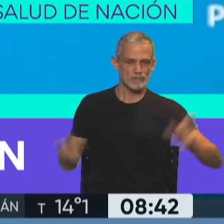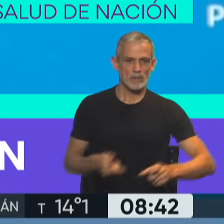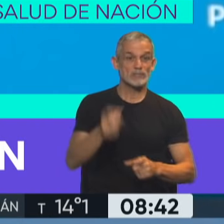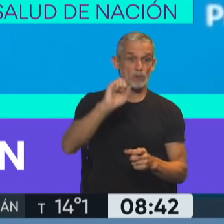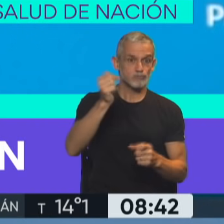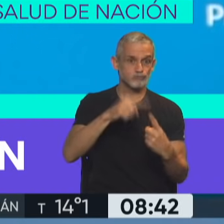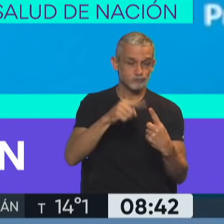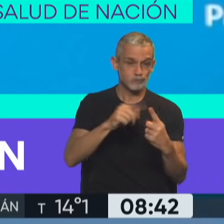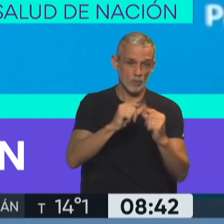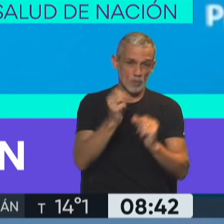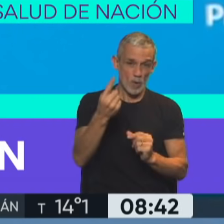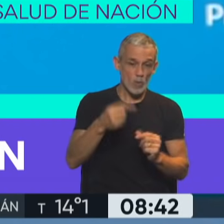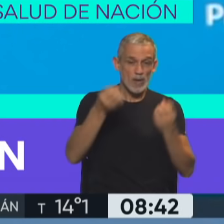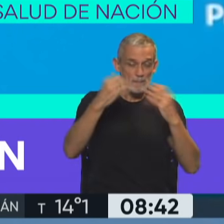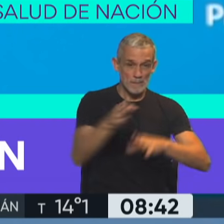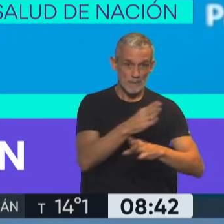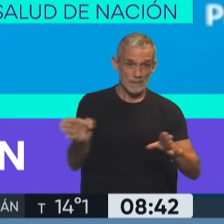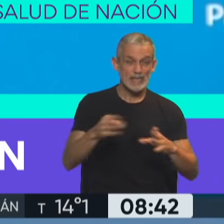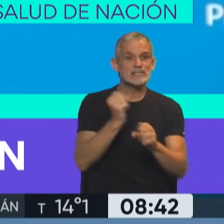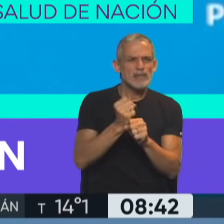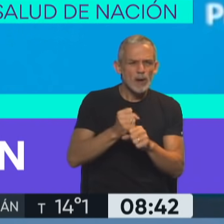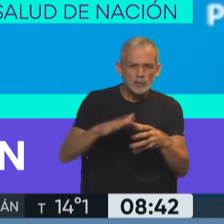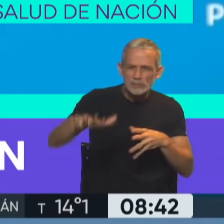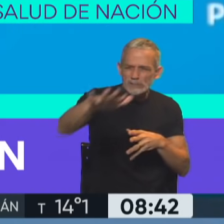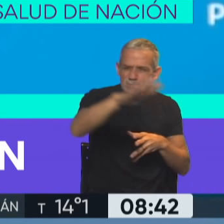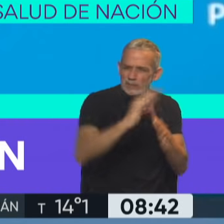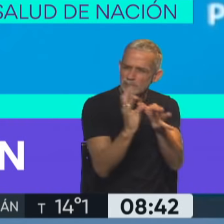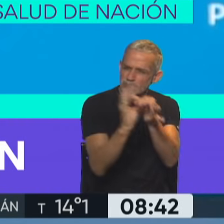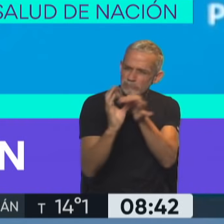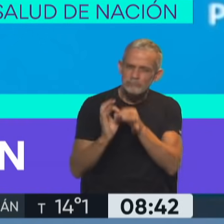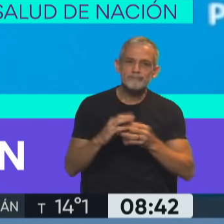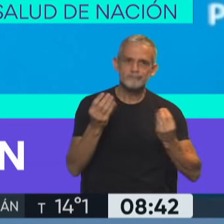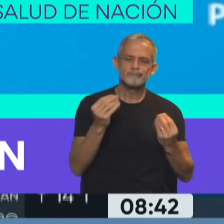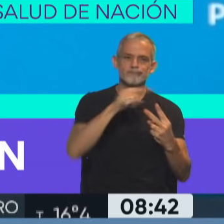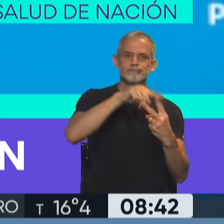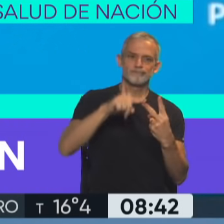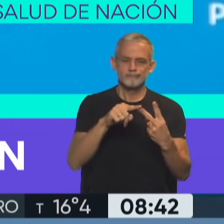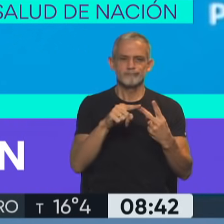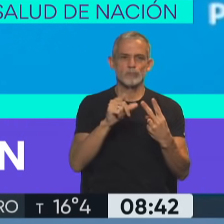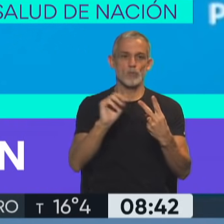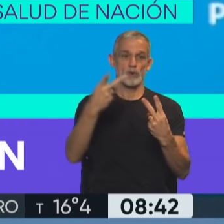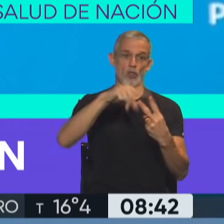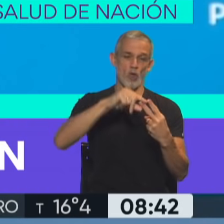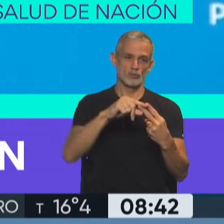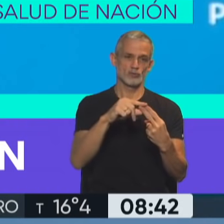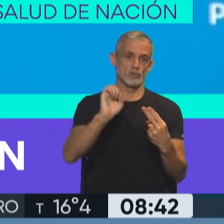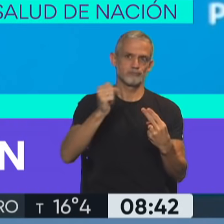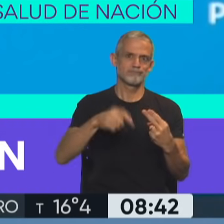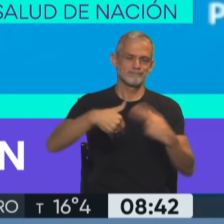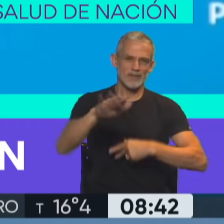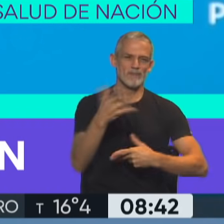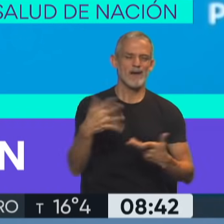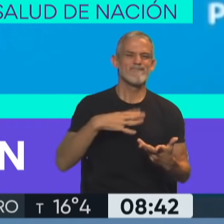esquema de vacunación. Seguimos trabajando con las jurisdicciones para completar los esquemas de vacunación, las segundas dosis. Nos